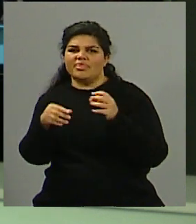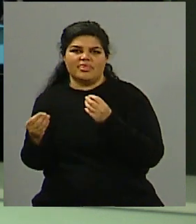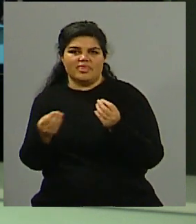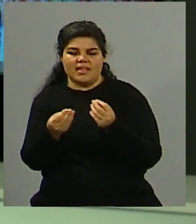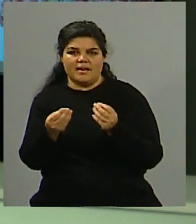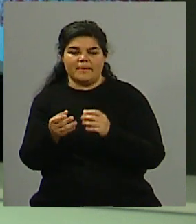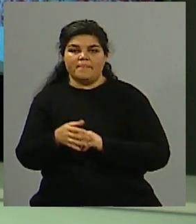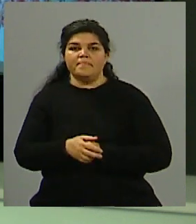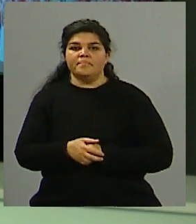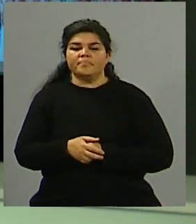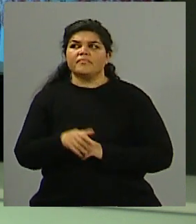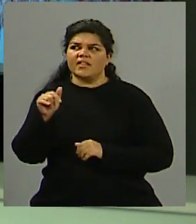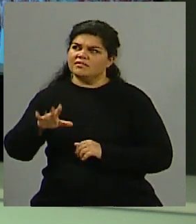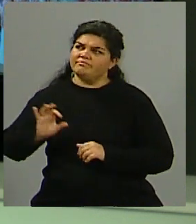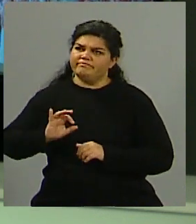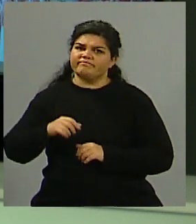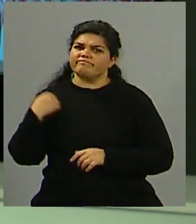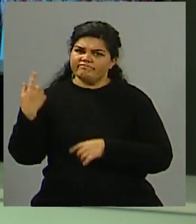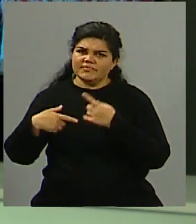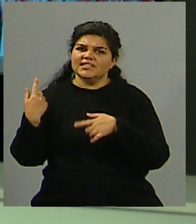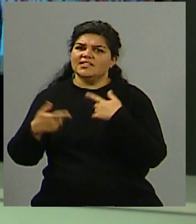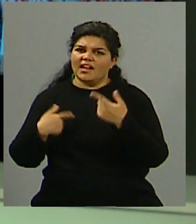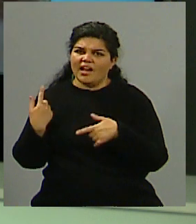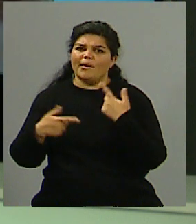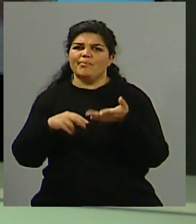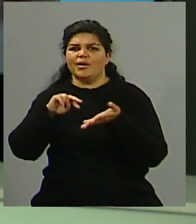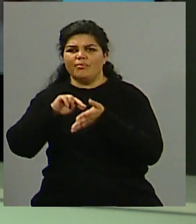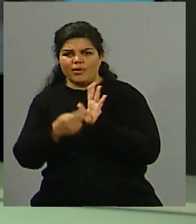siempre genera polémica o por lo menos genera